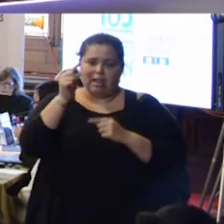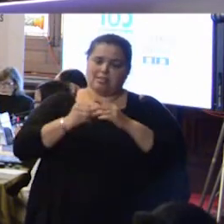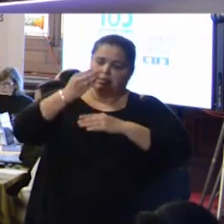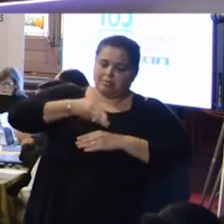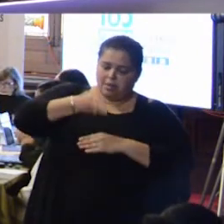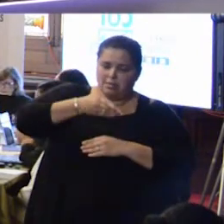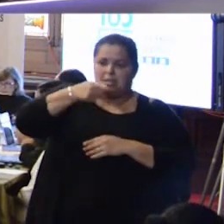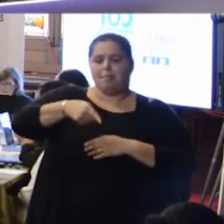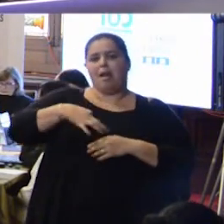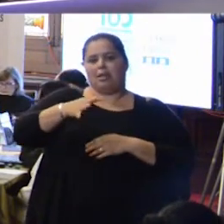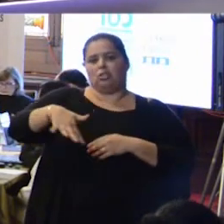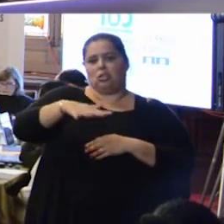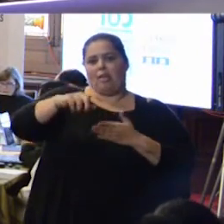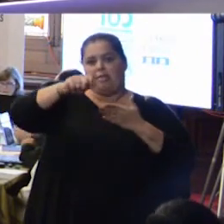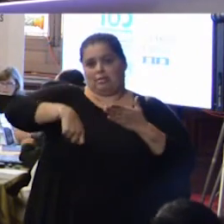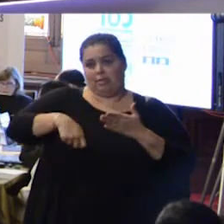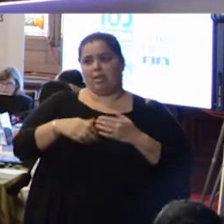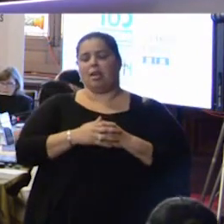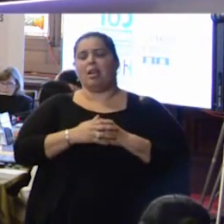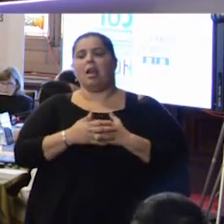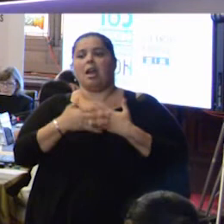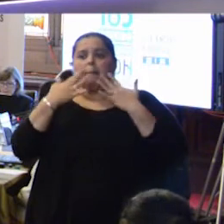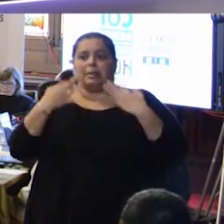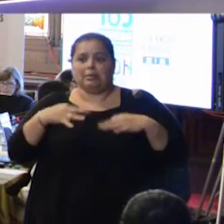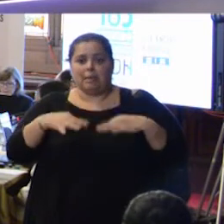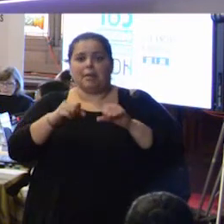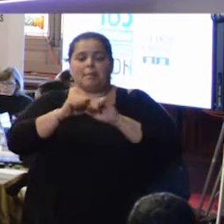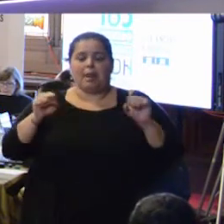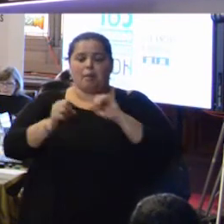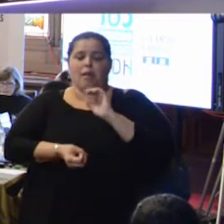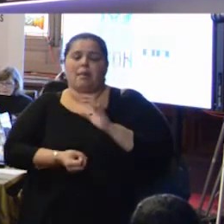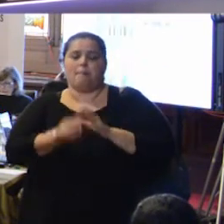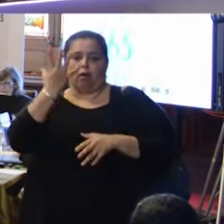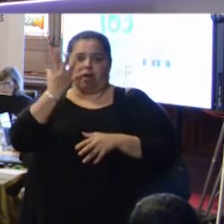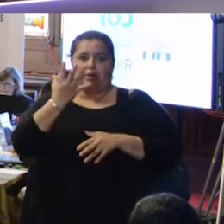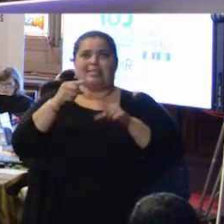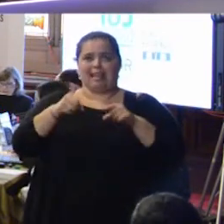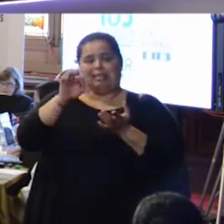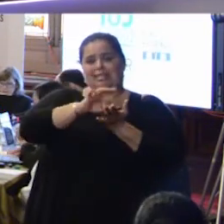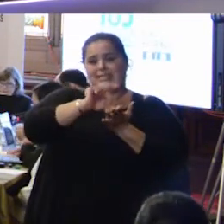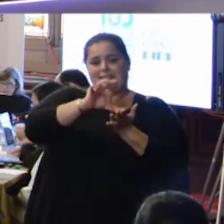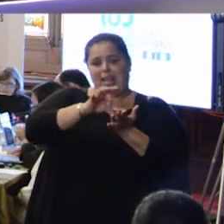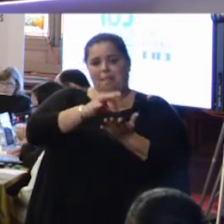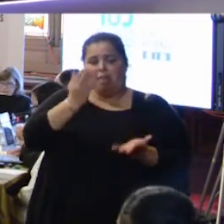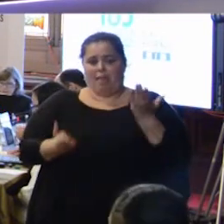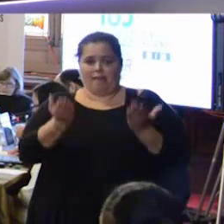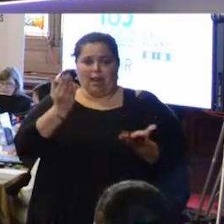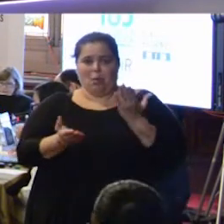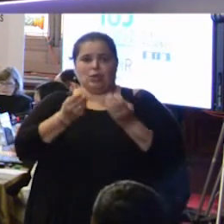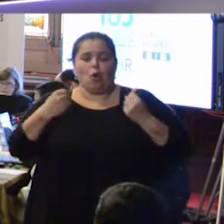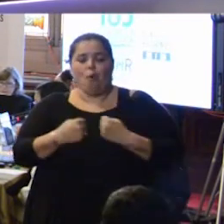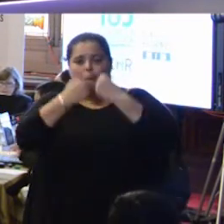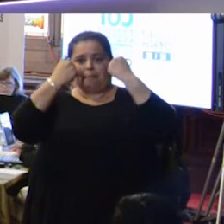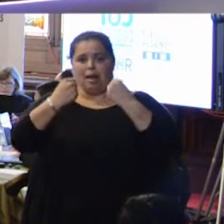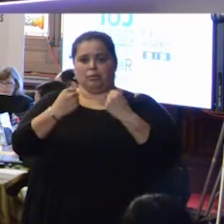civil precisamente para la modernización del sistema de evaluación de estudios de impacto ambiental.